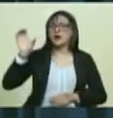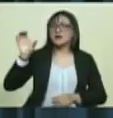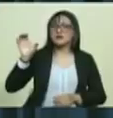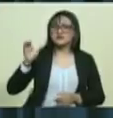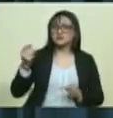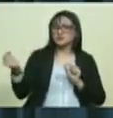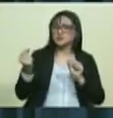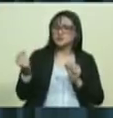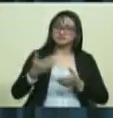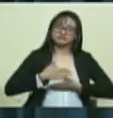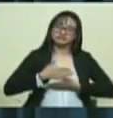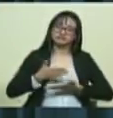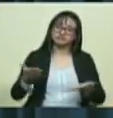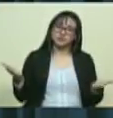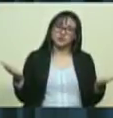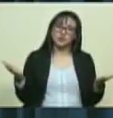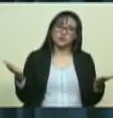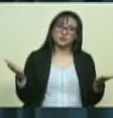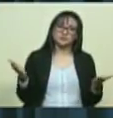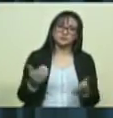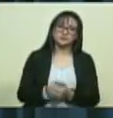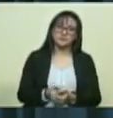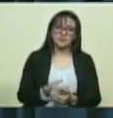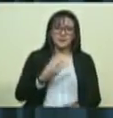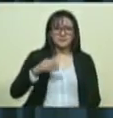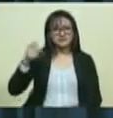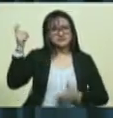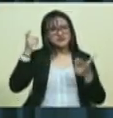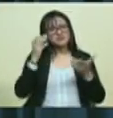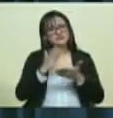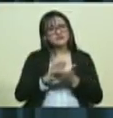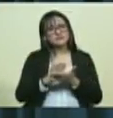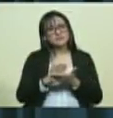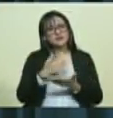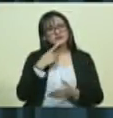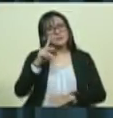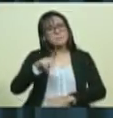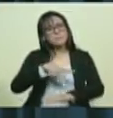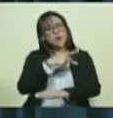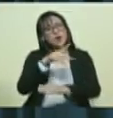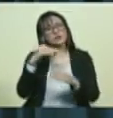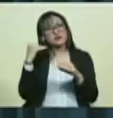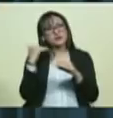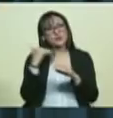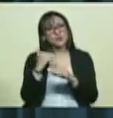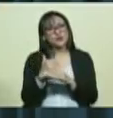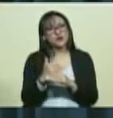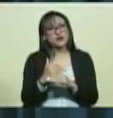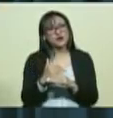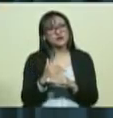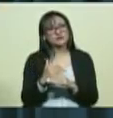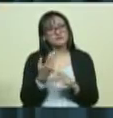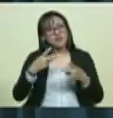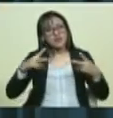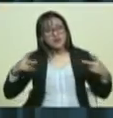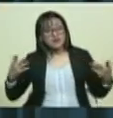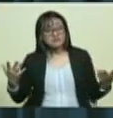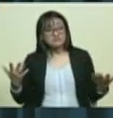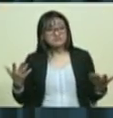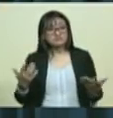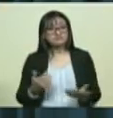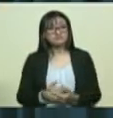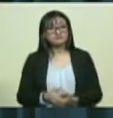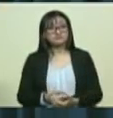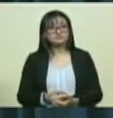dialogar nuestro presidente chávez tenía una frase de un poeta venezolano no sé si tiene una buena traducción pero decía si